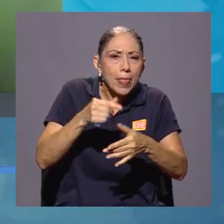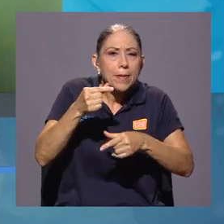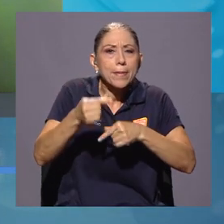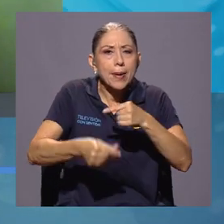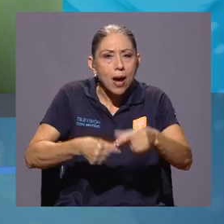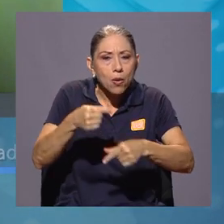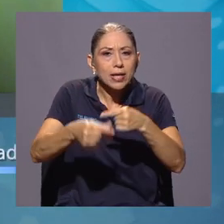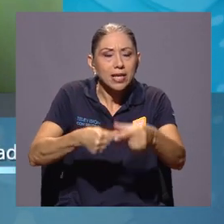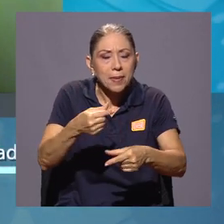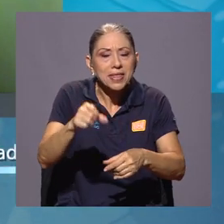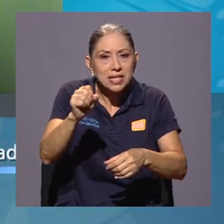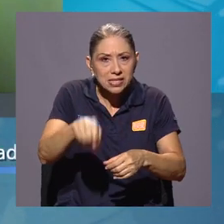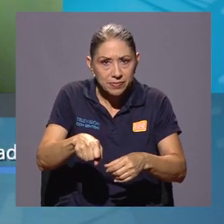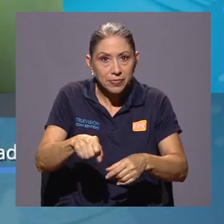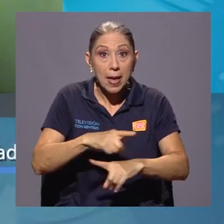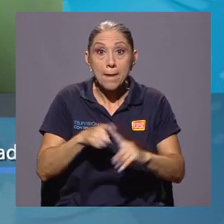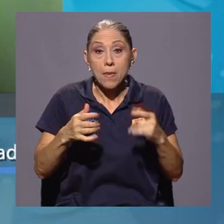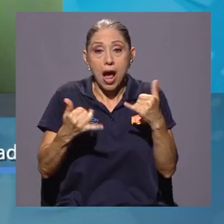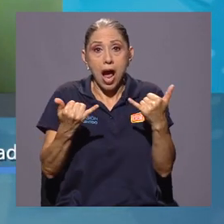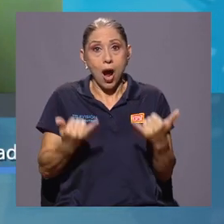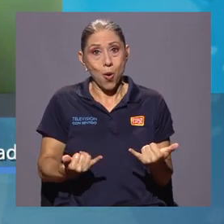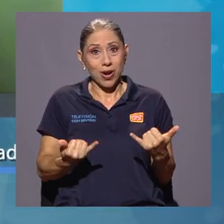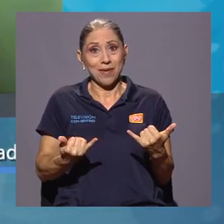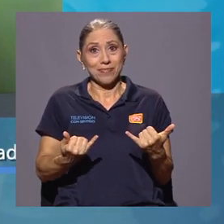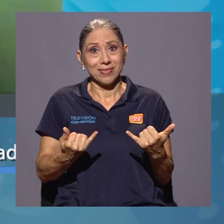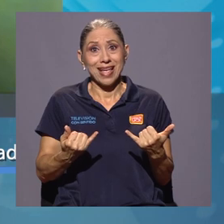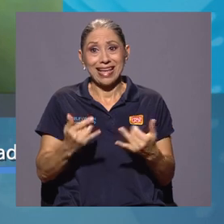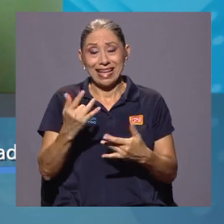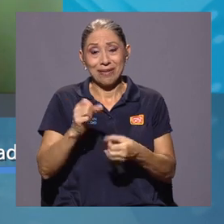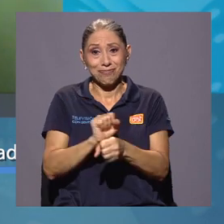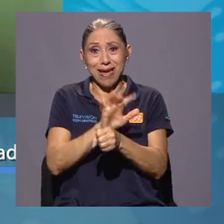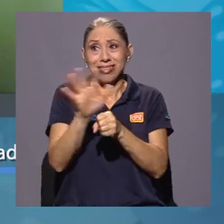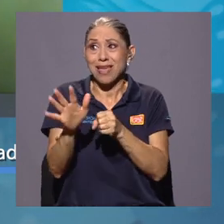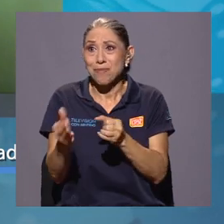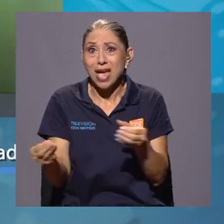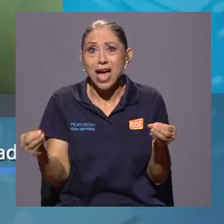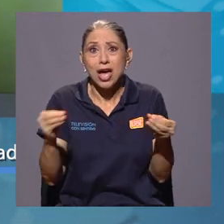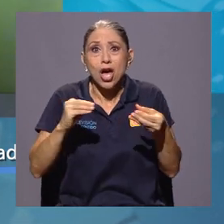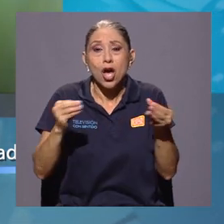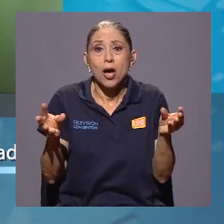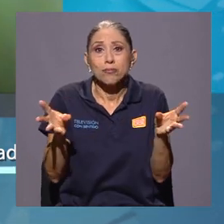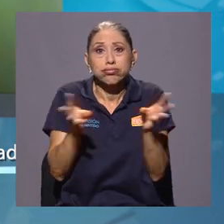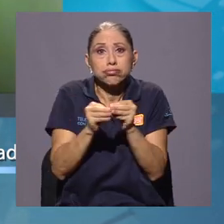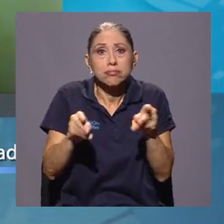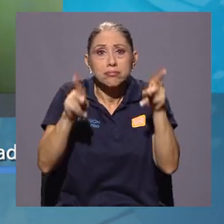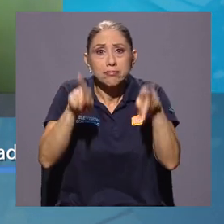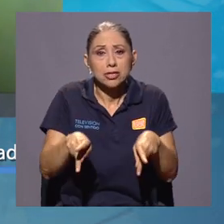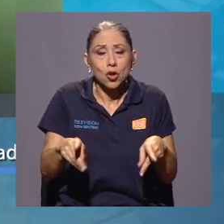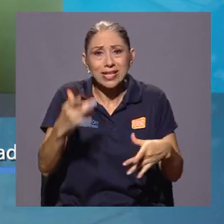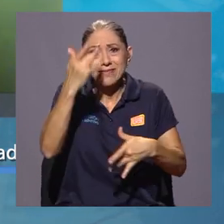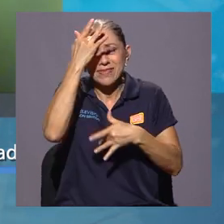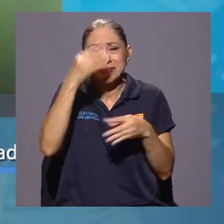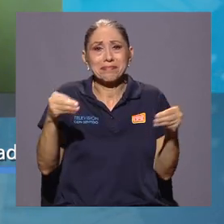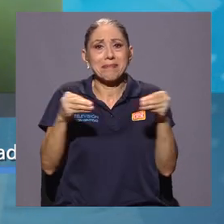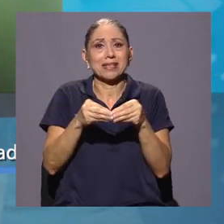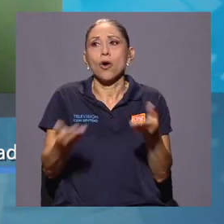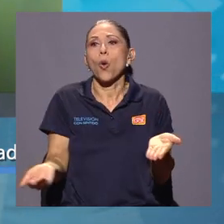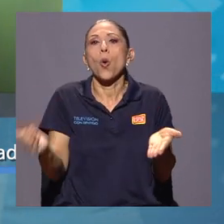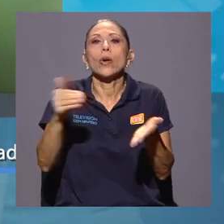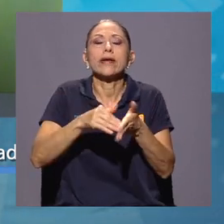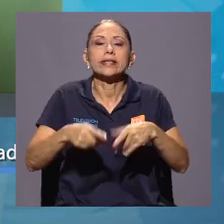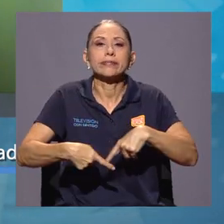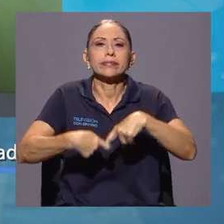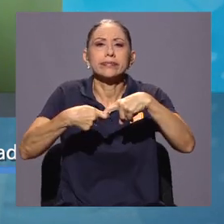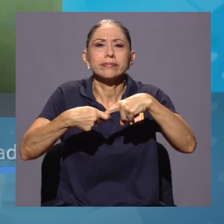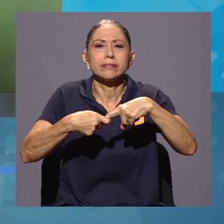¿Cierto? paulatinamente. Sin embargo, ahora por el repunte de la pandemia, los vuelve a suspender. No suena tan